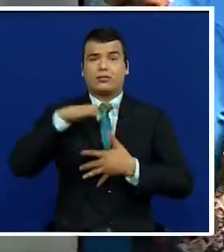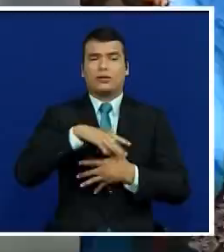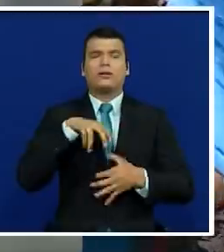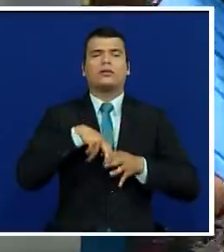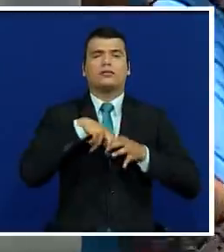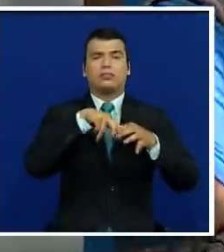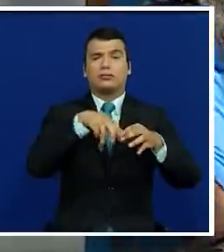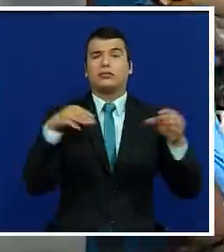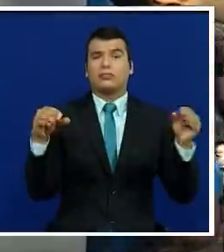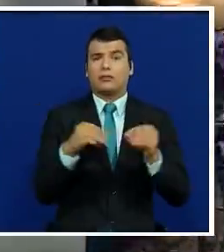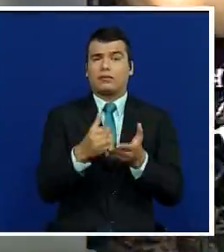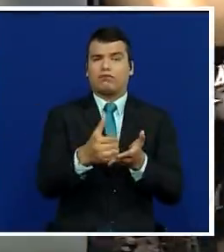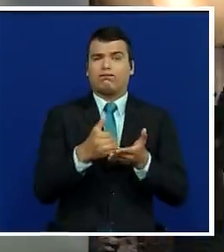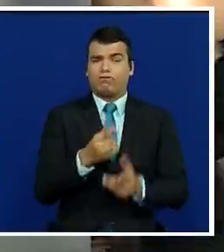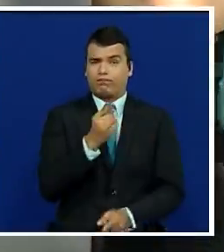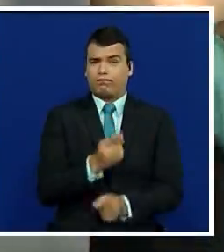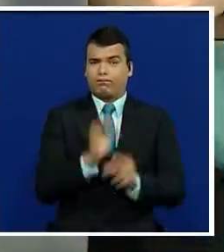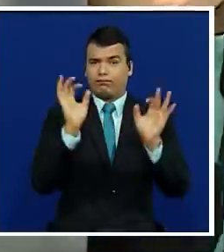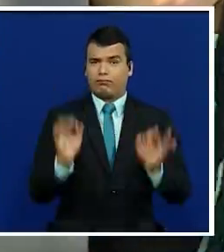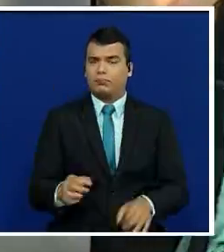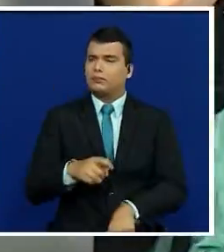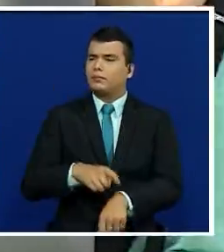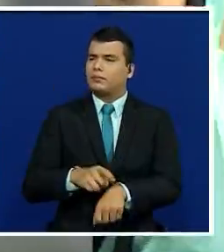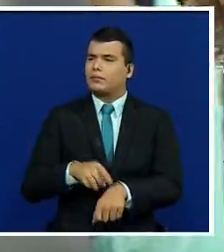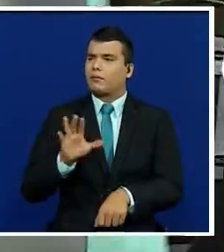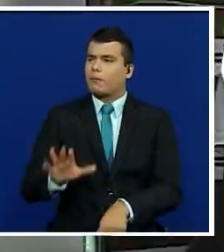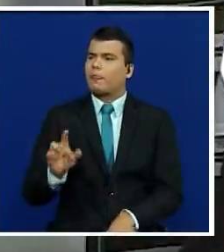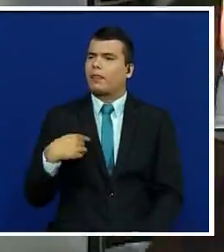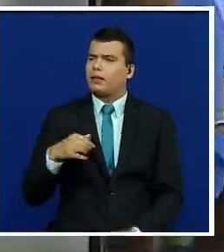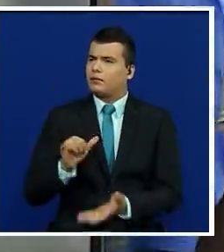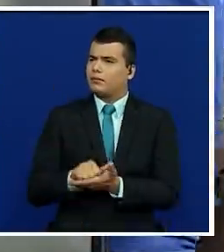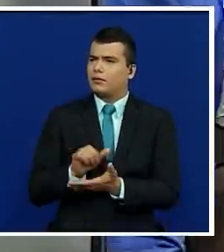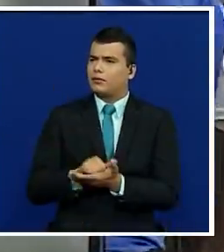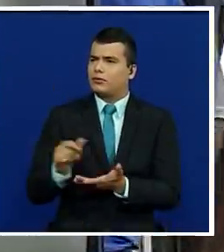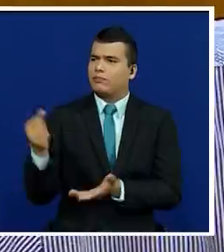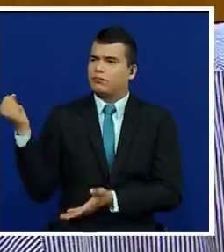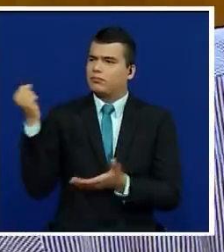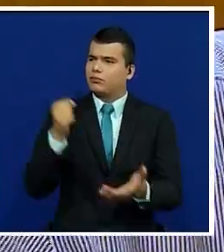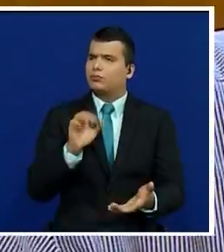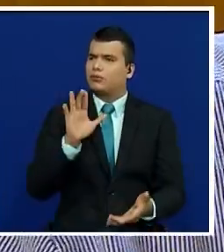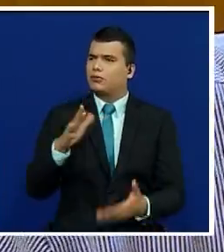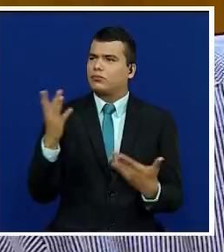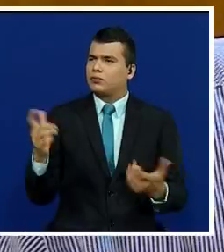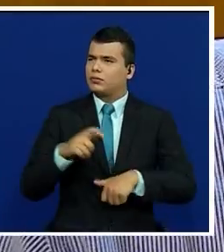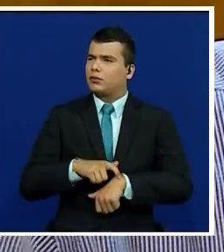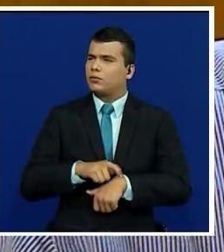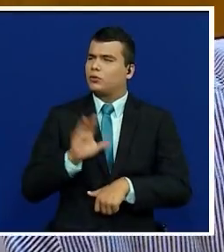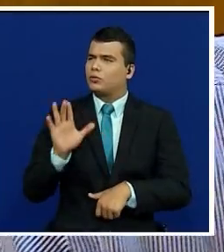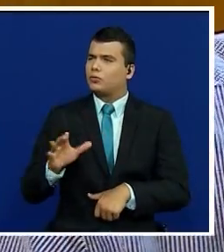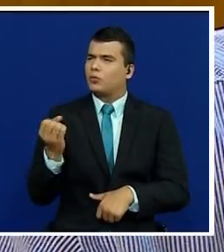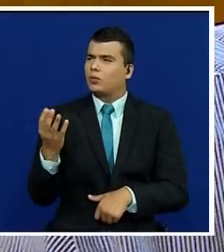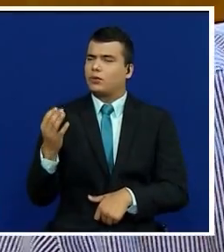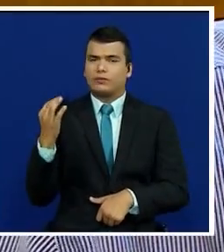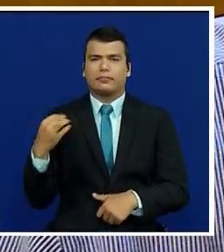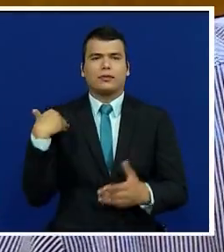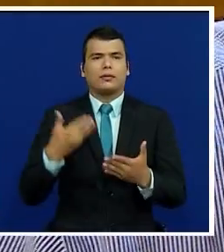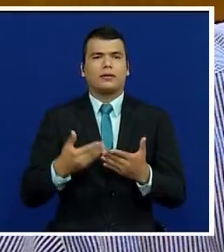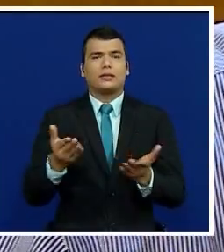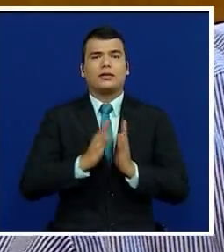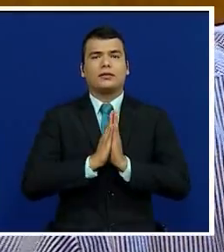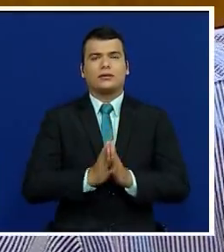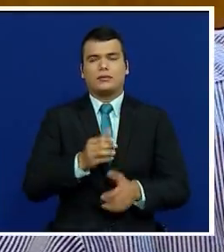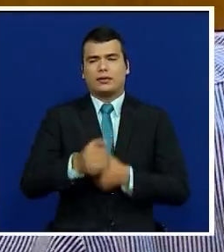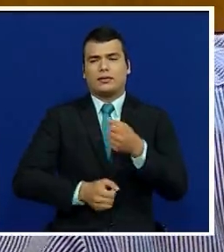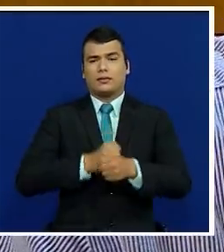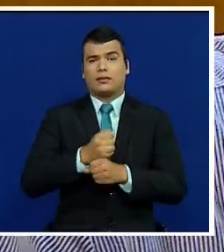y esta cuando van a funcionar cuánto tiempo de estar ese subsidio para tenencia inicialmente va a estar hasta diciembre de este año